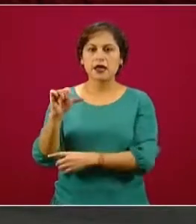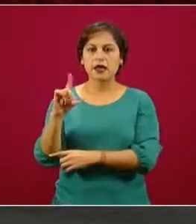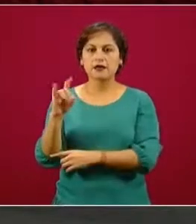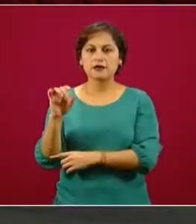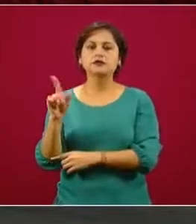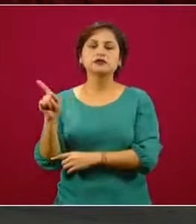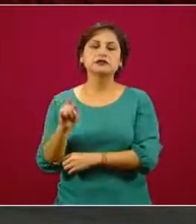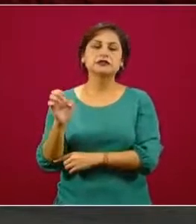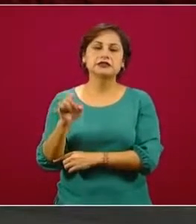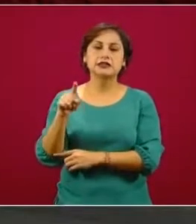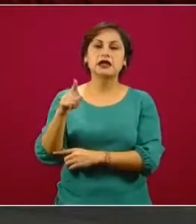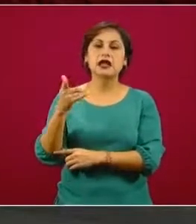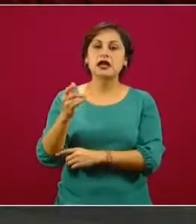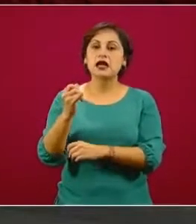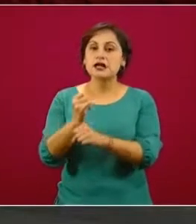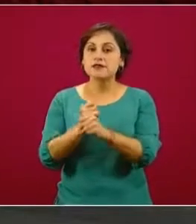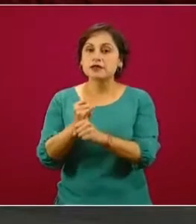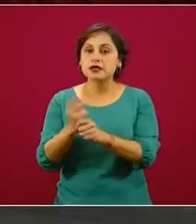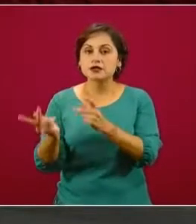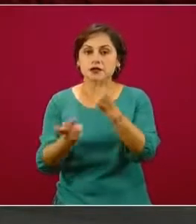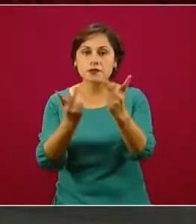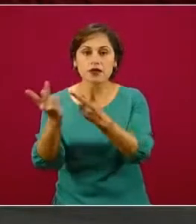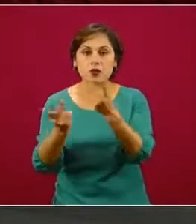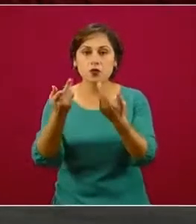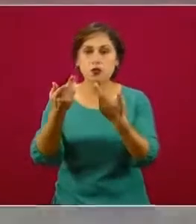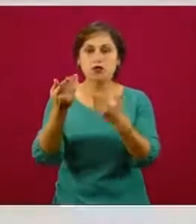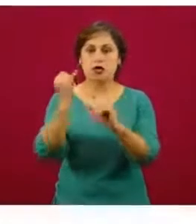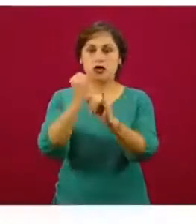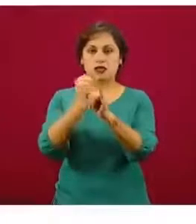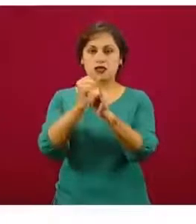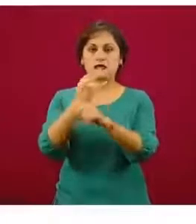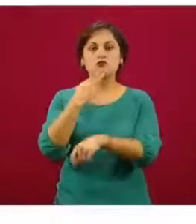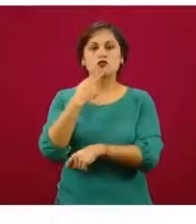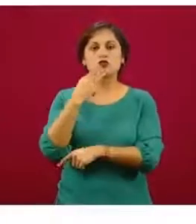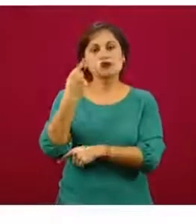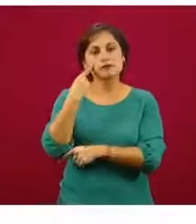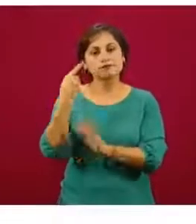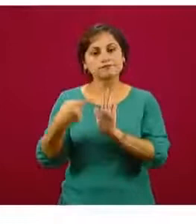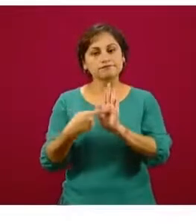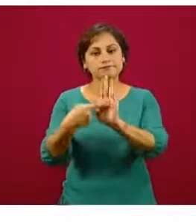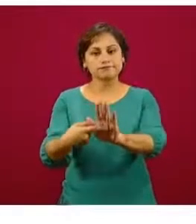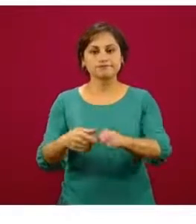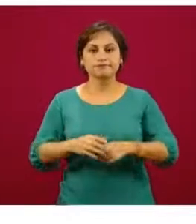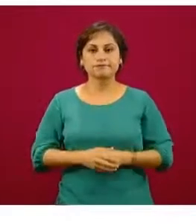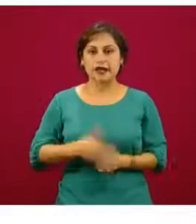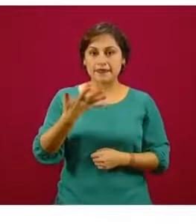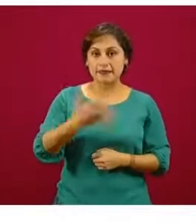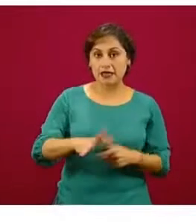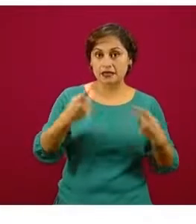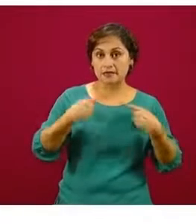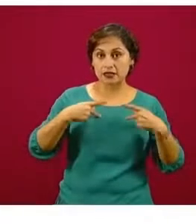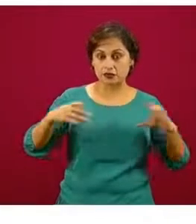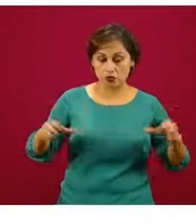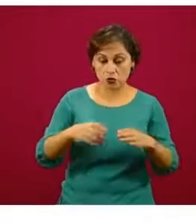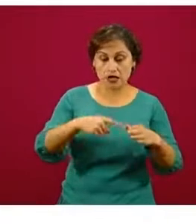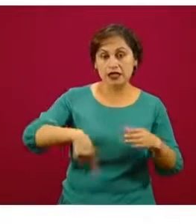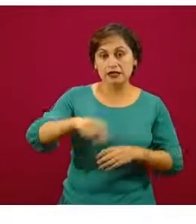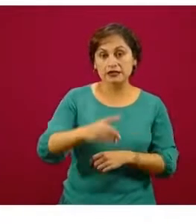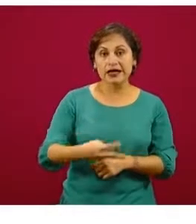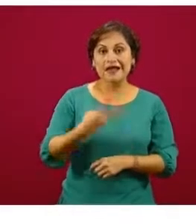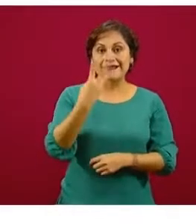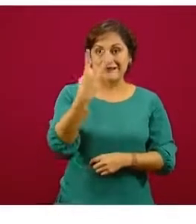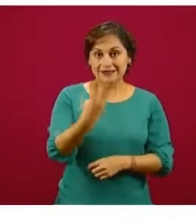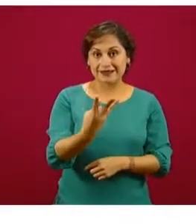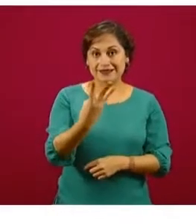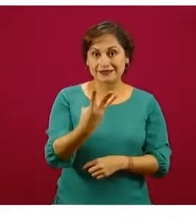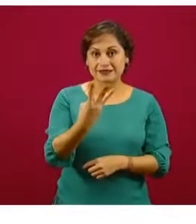en 2019, es una encuesta en línea, nos muestra lo siguiente: 3 de cada 10 personas dejaron su casa